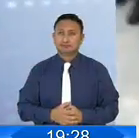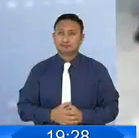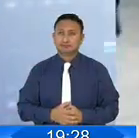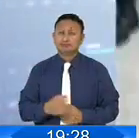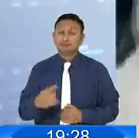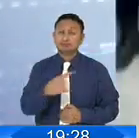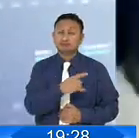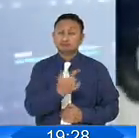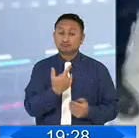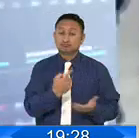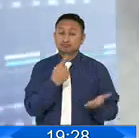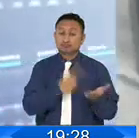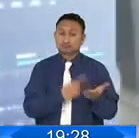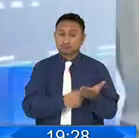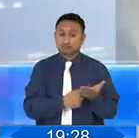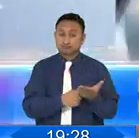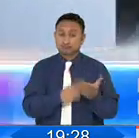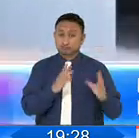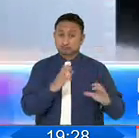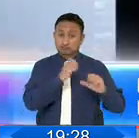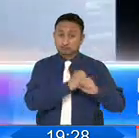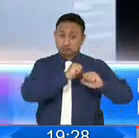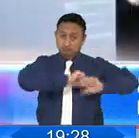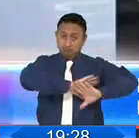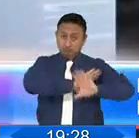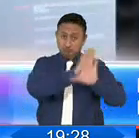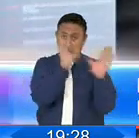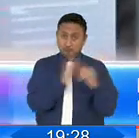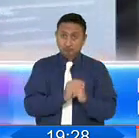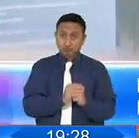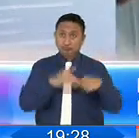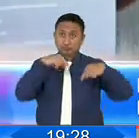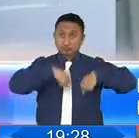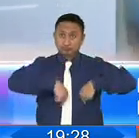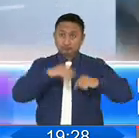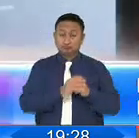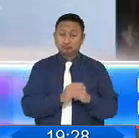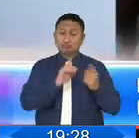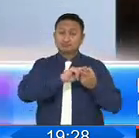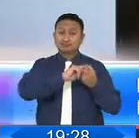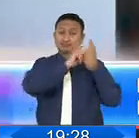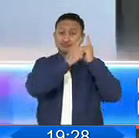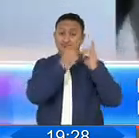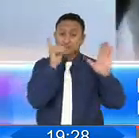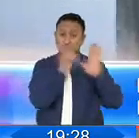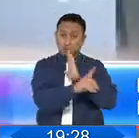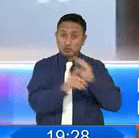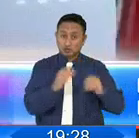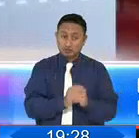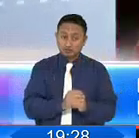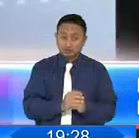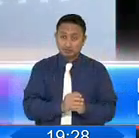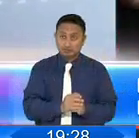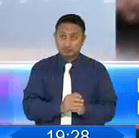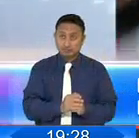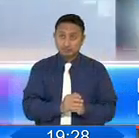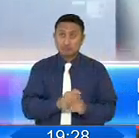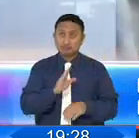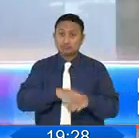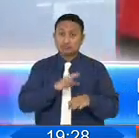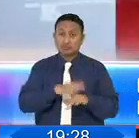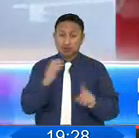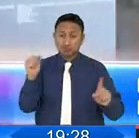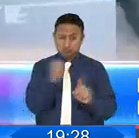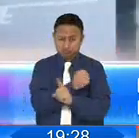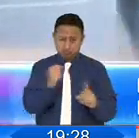La audiencia se llevó a cabo durante la noche y madrugada. Allí se cambió la figura del delito. No fueron procesados por tortura